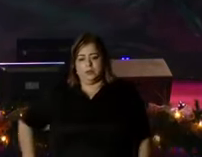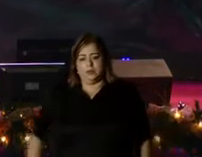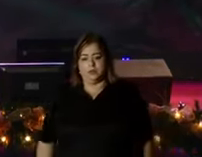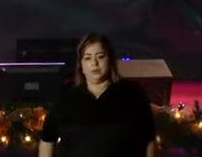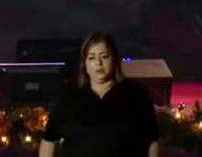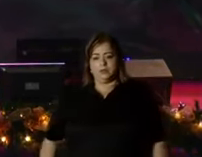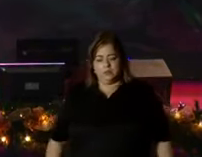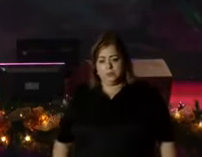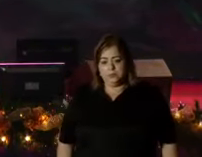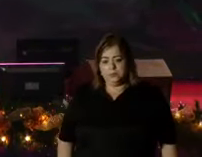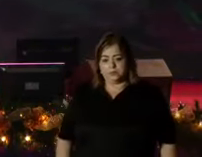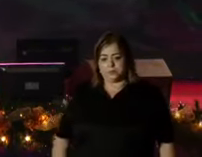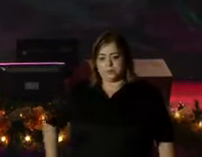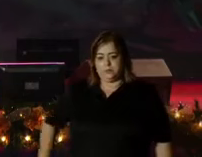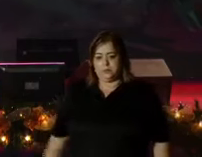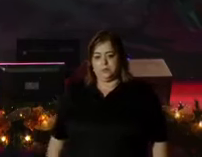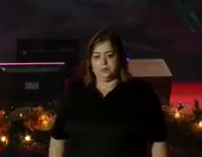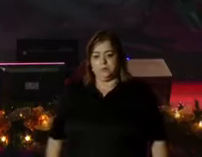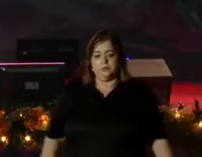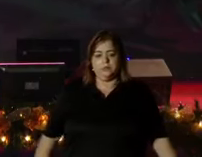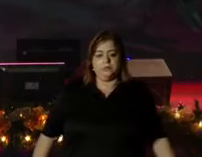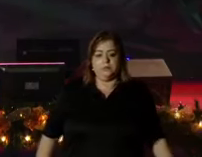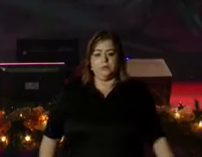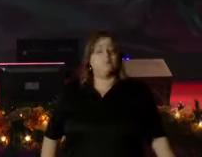mis triunfos. Oh,